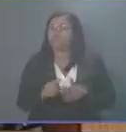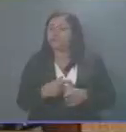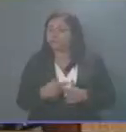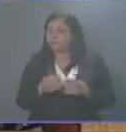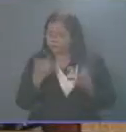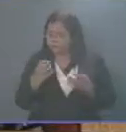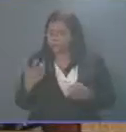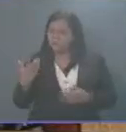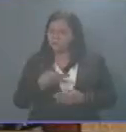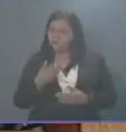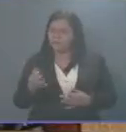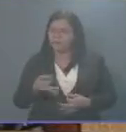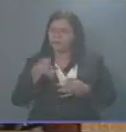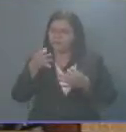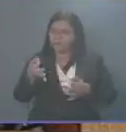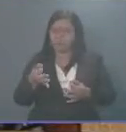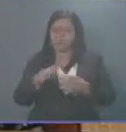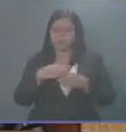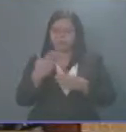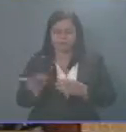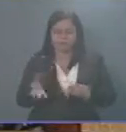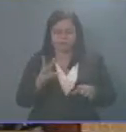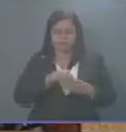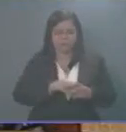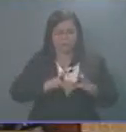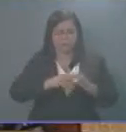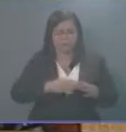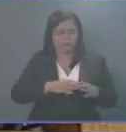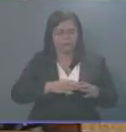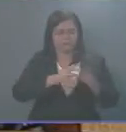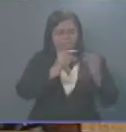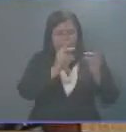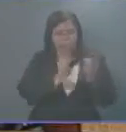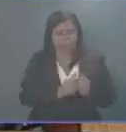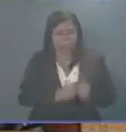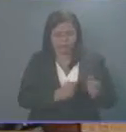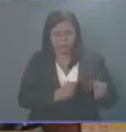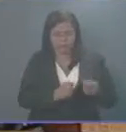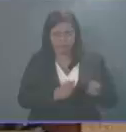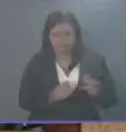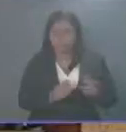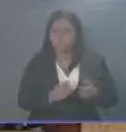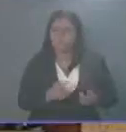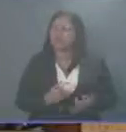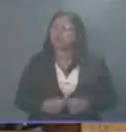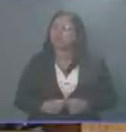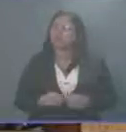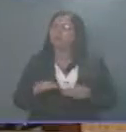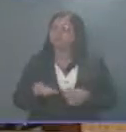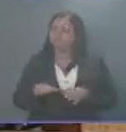se introduzca y que pase al seno de la Comisión de Hacienda y Especial del Presupuesto para su discusión. Gracias, presidente.